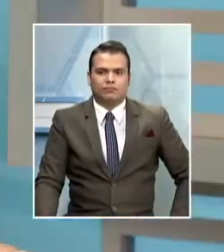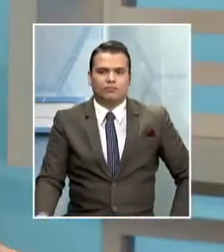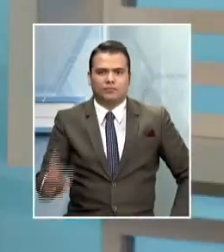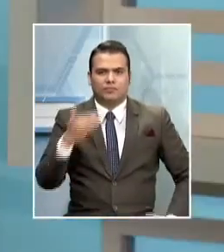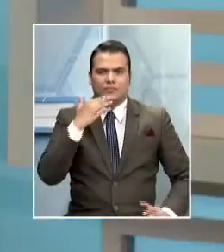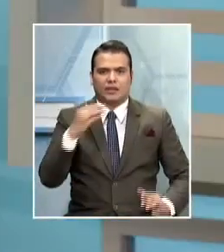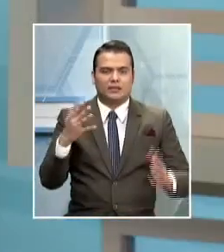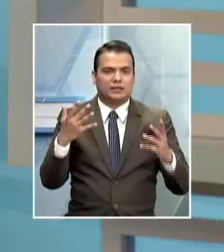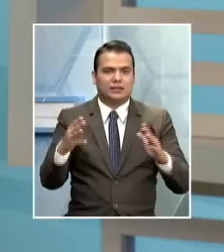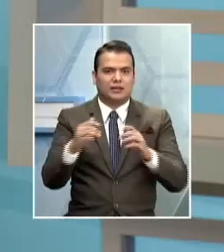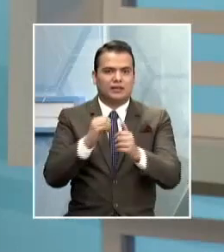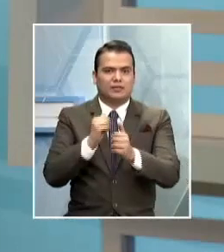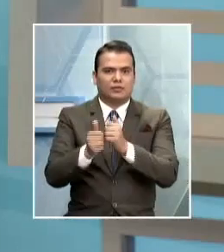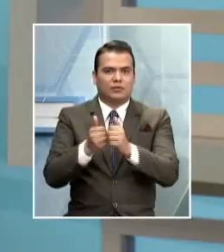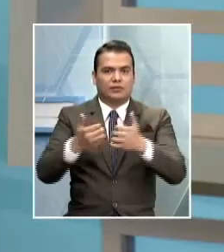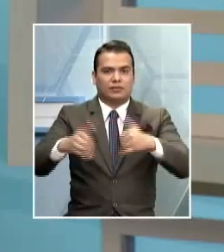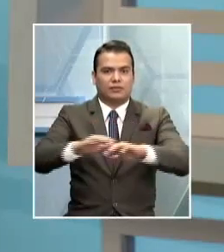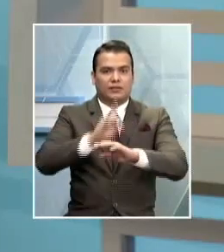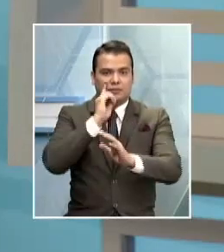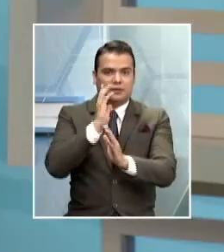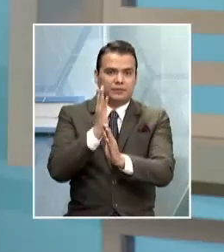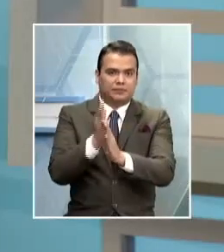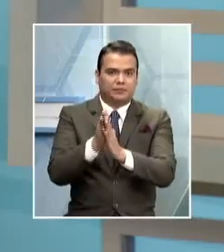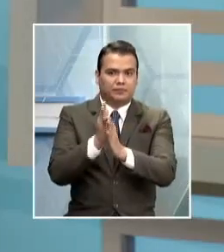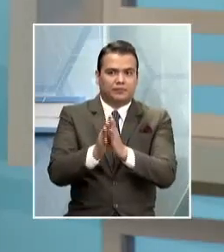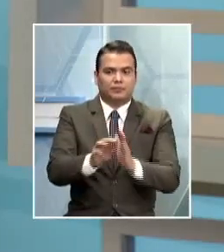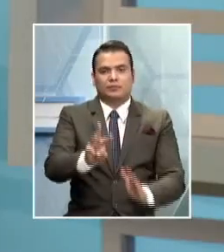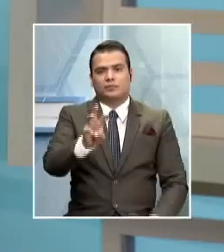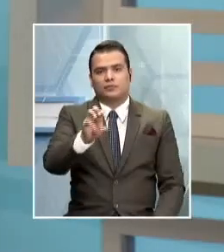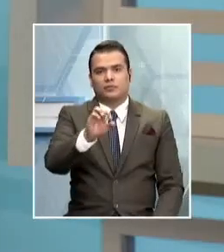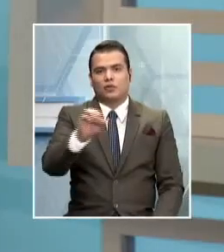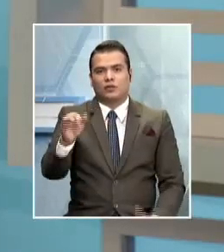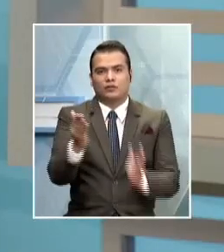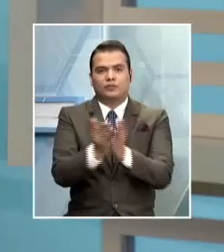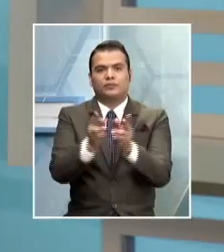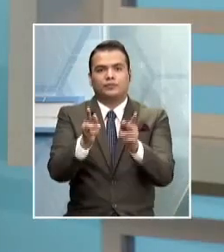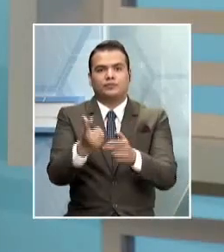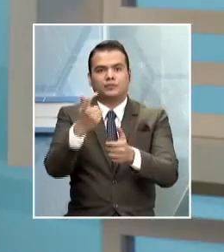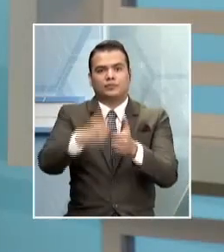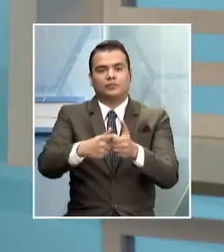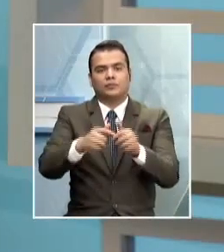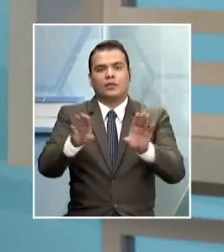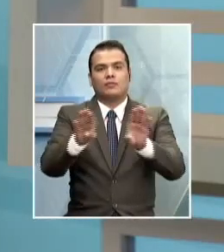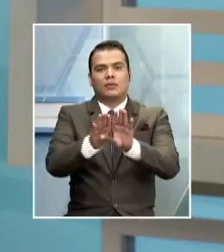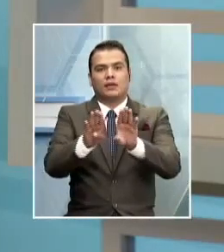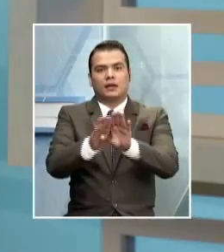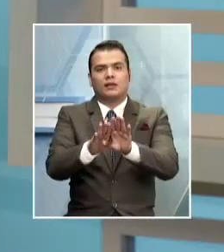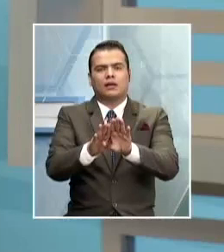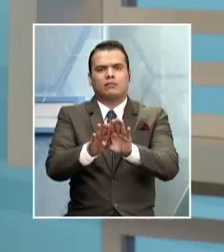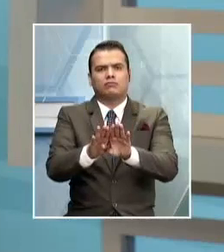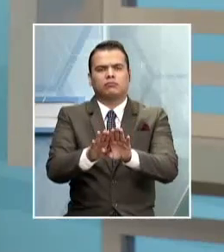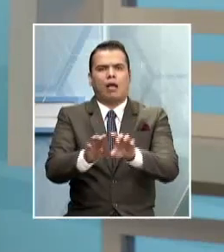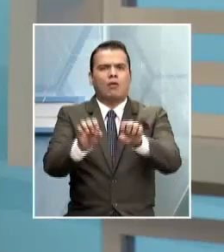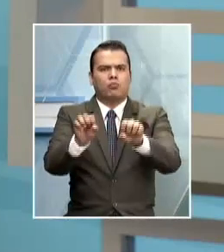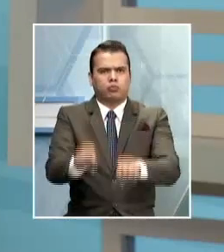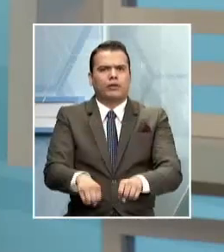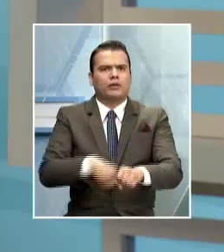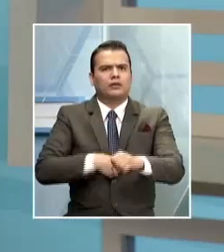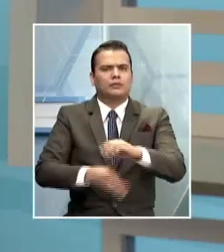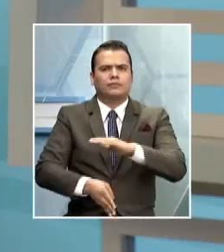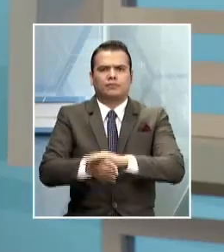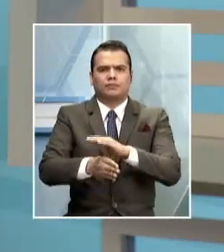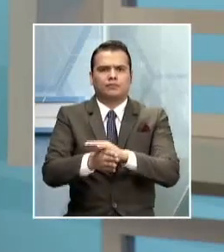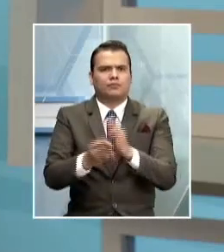Gracias, Gato, por toda la información deportiva y mucha atención. Más de 800 estudiantes de Bellas Artes tendrán facilidades para continuar con